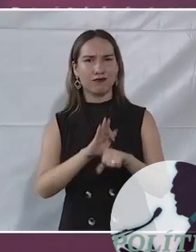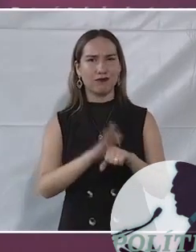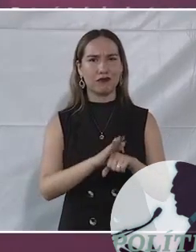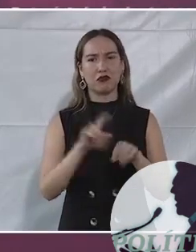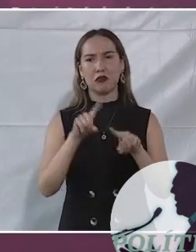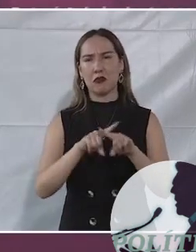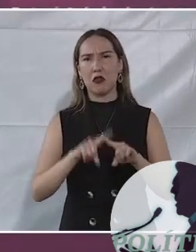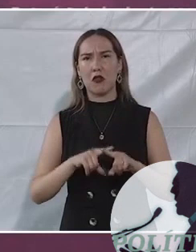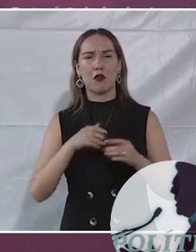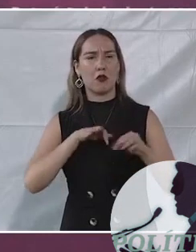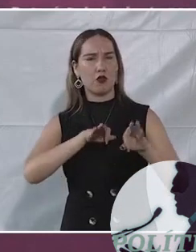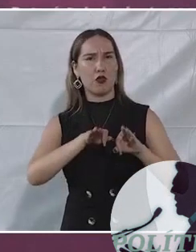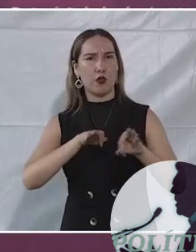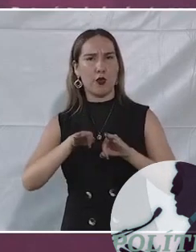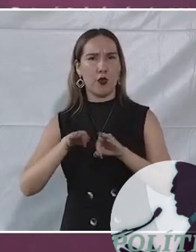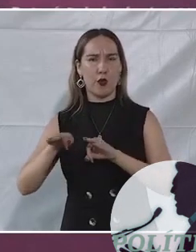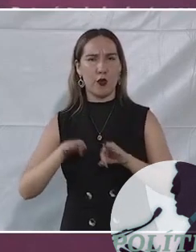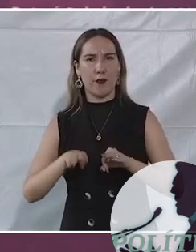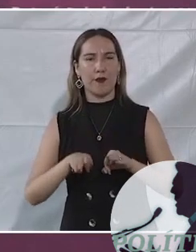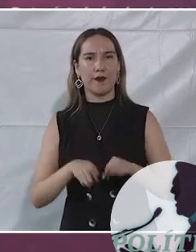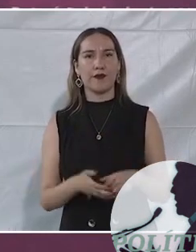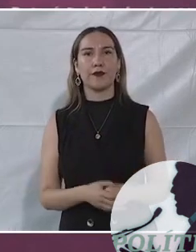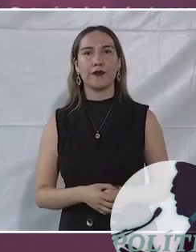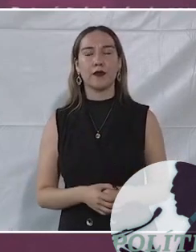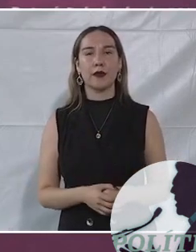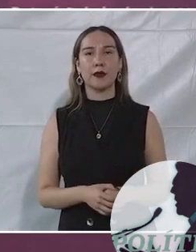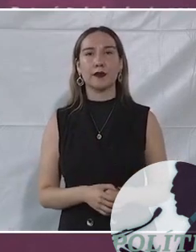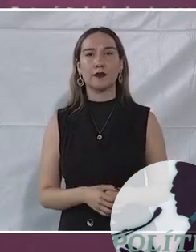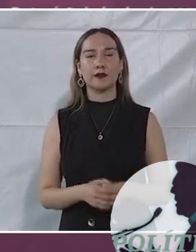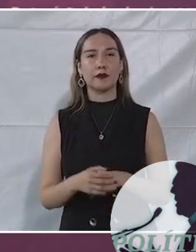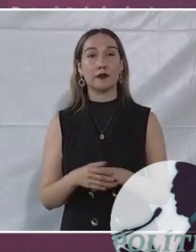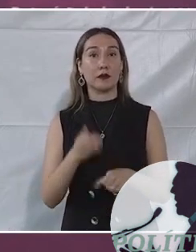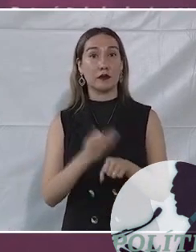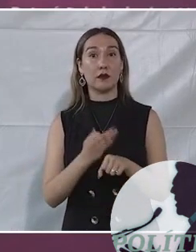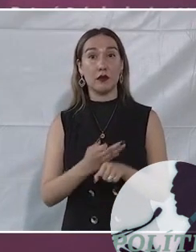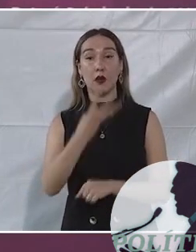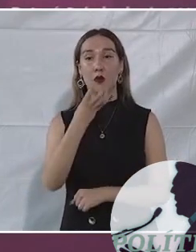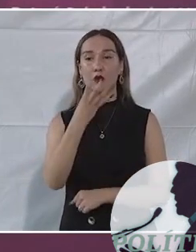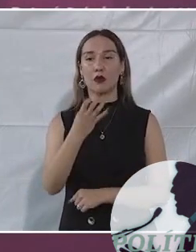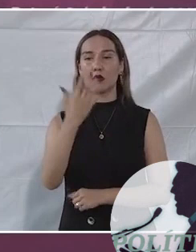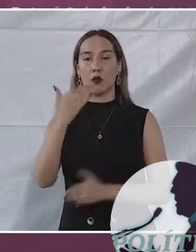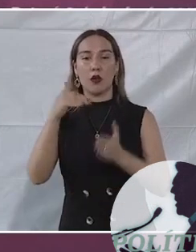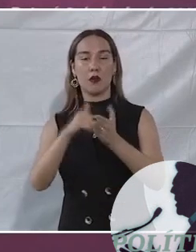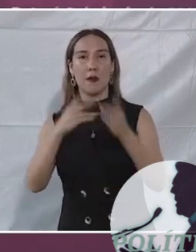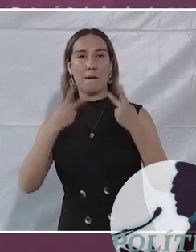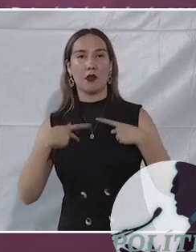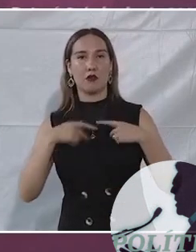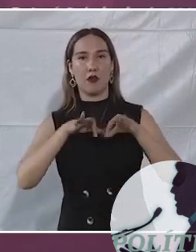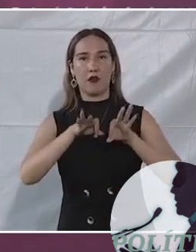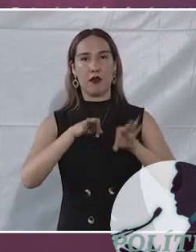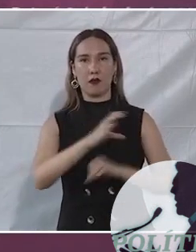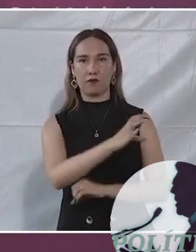fácil también quitar ese programa, porque son 450 mil sembradores en todo el